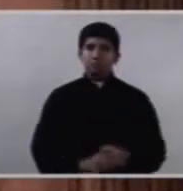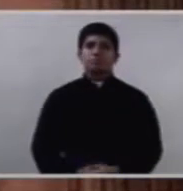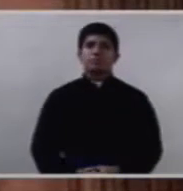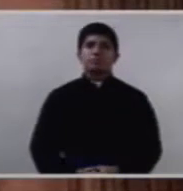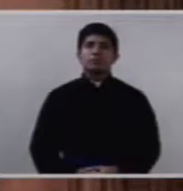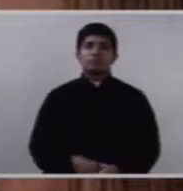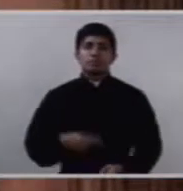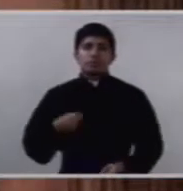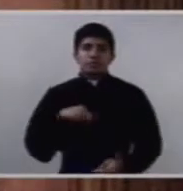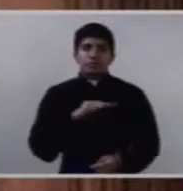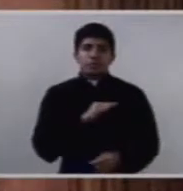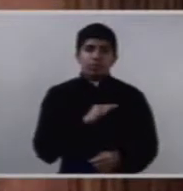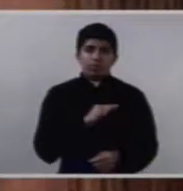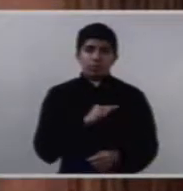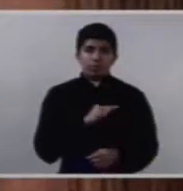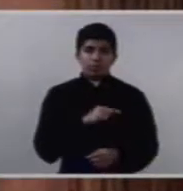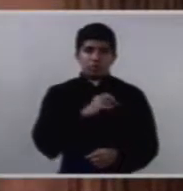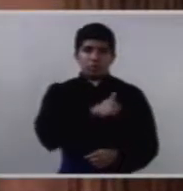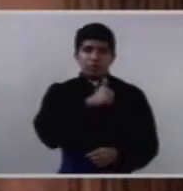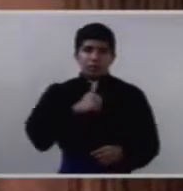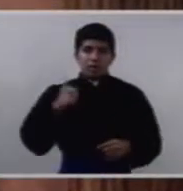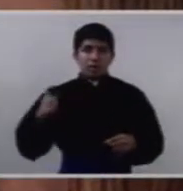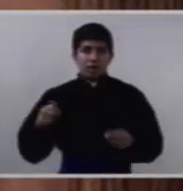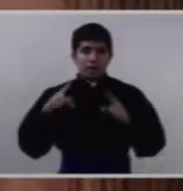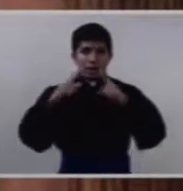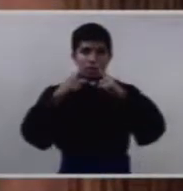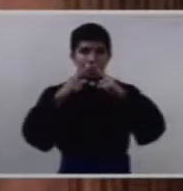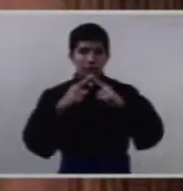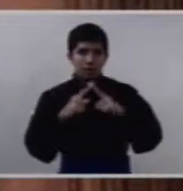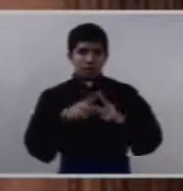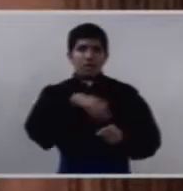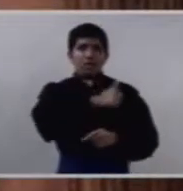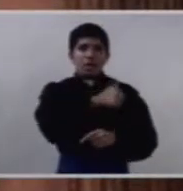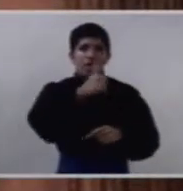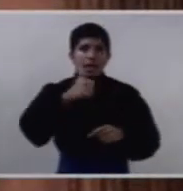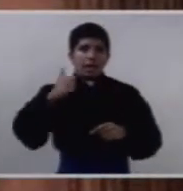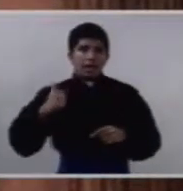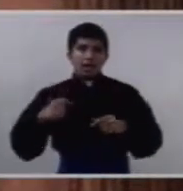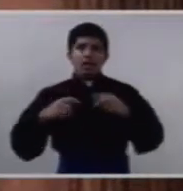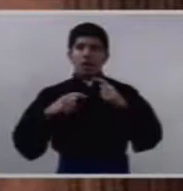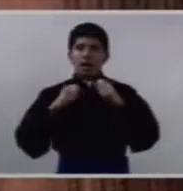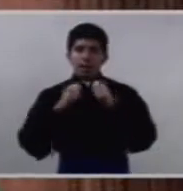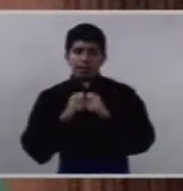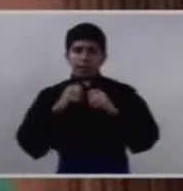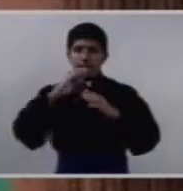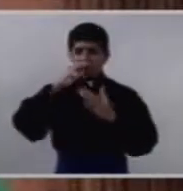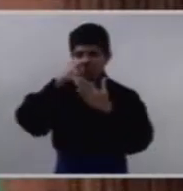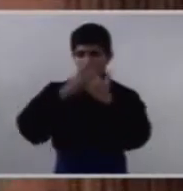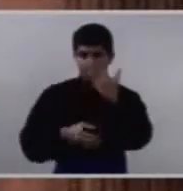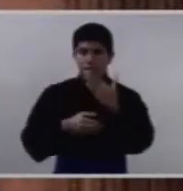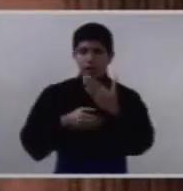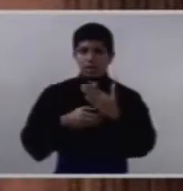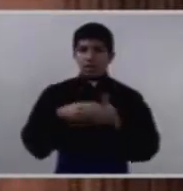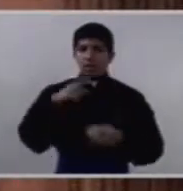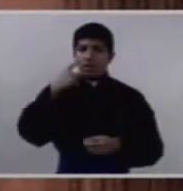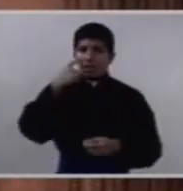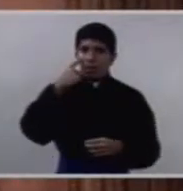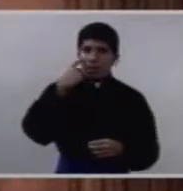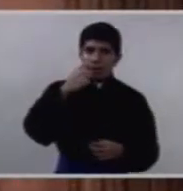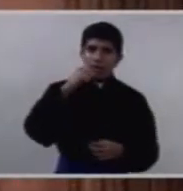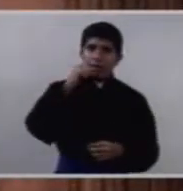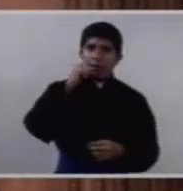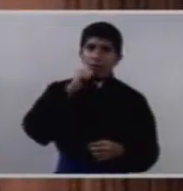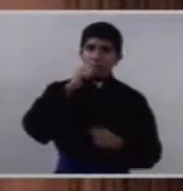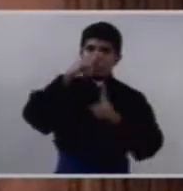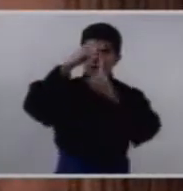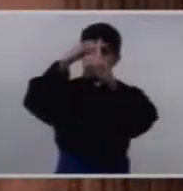Nosotros, en cada iglesia, en cada templo católico, miramos siempre